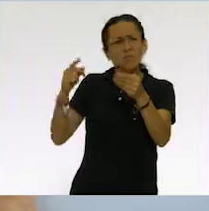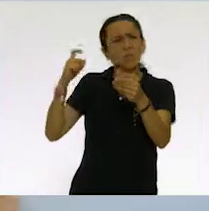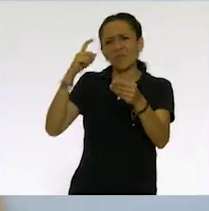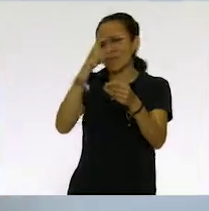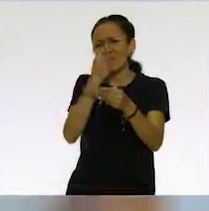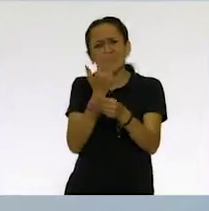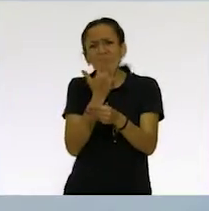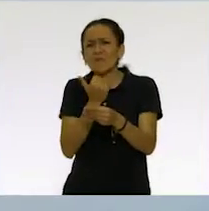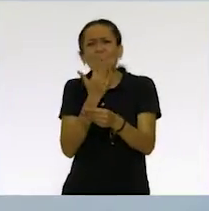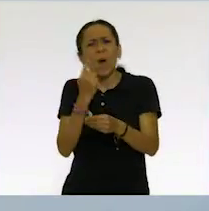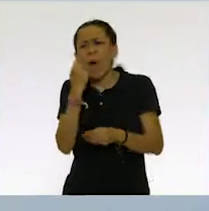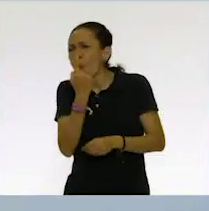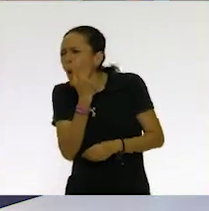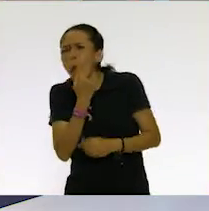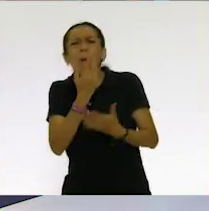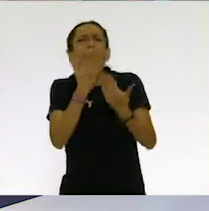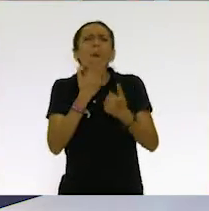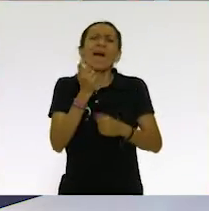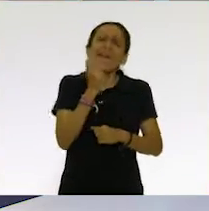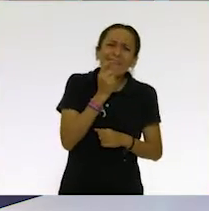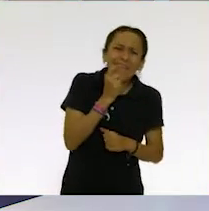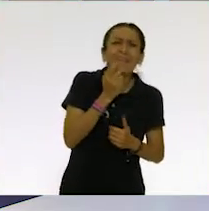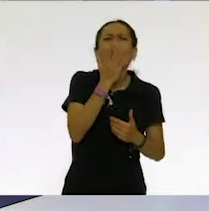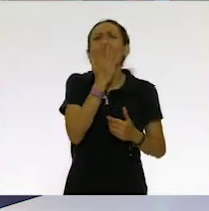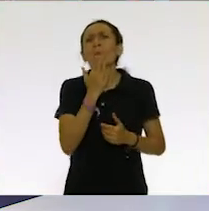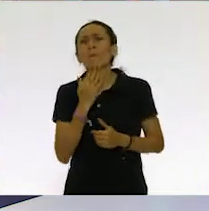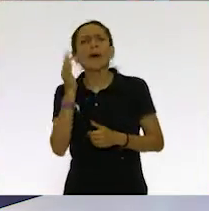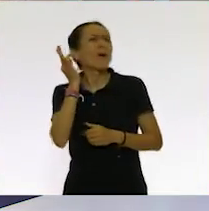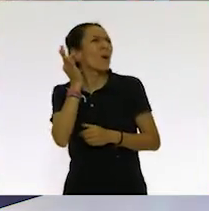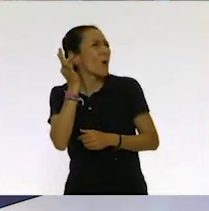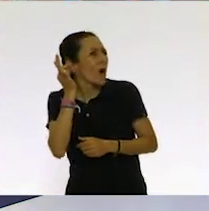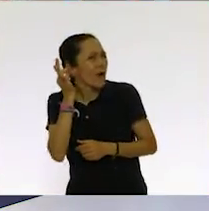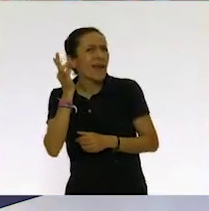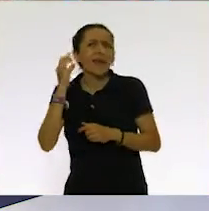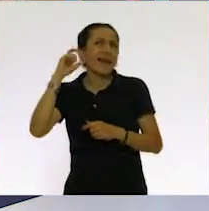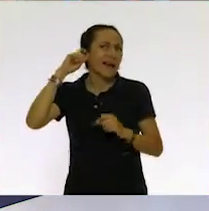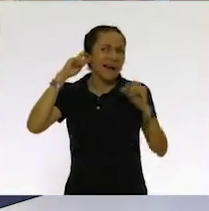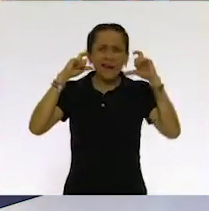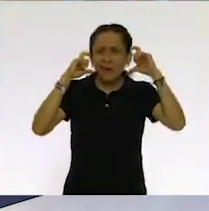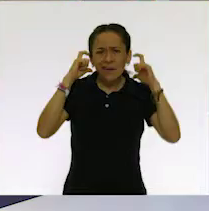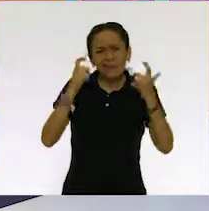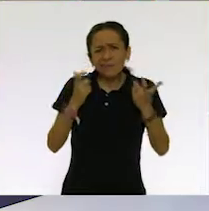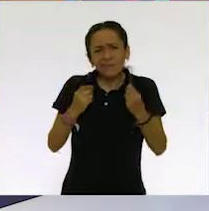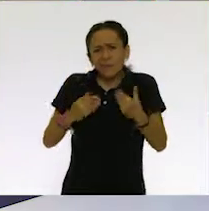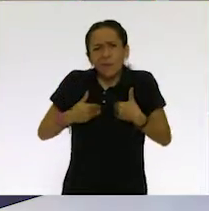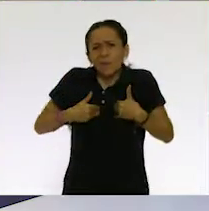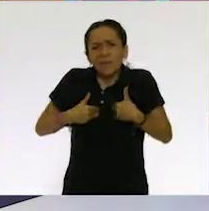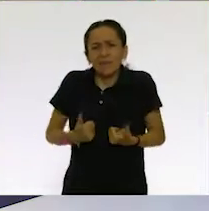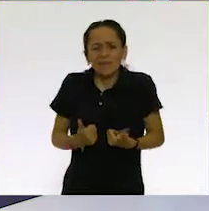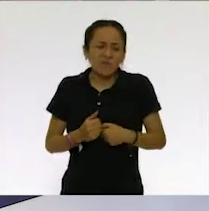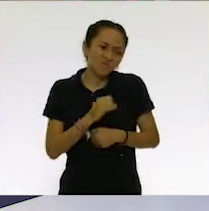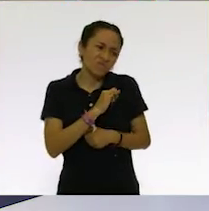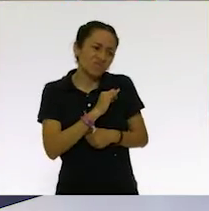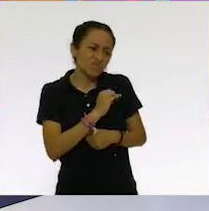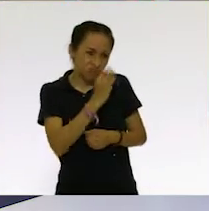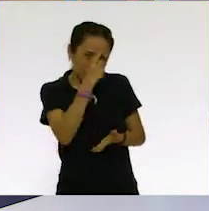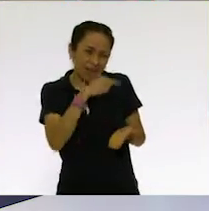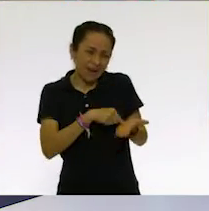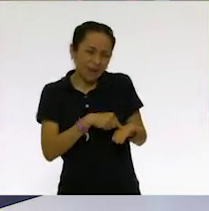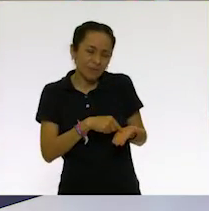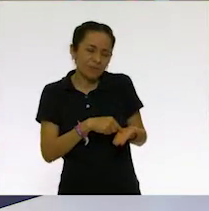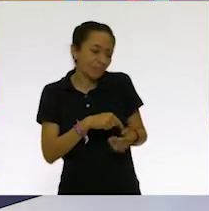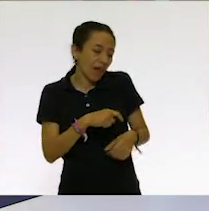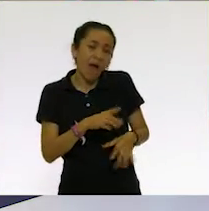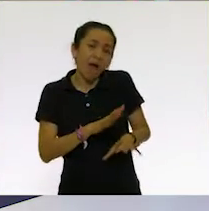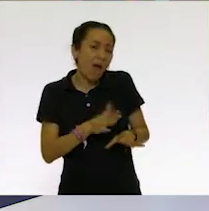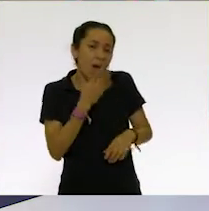ni dientecitos, ni orejitas. Ya no vemos forma. Pues yo creo que sí, maestra Leni. No nos va a dar tiempo de terminar, pero eso